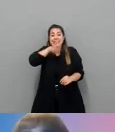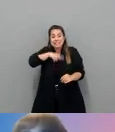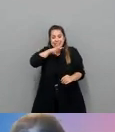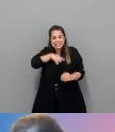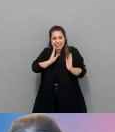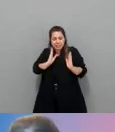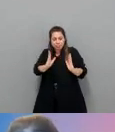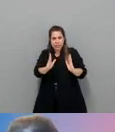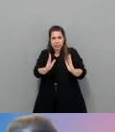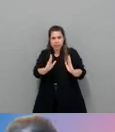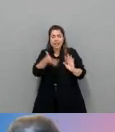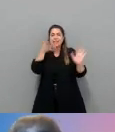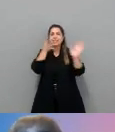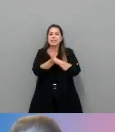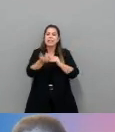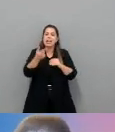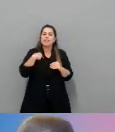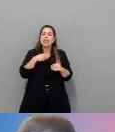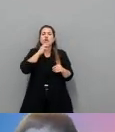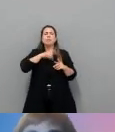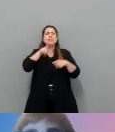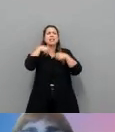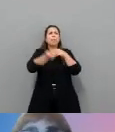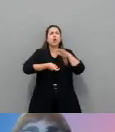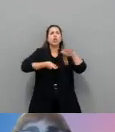¿Significa que si la solicito después de los 3 meses